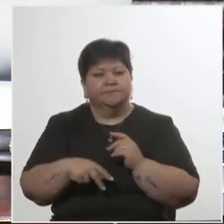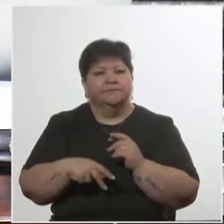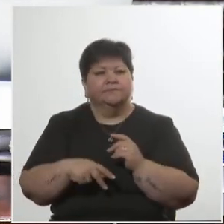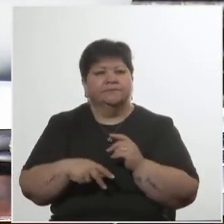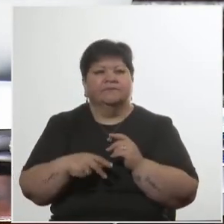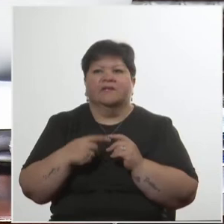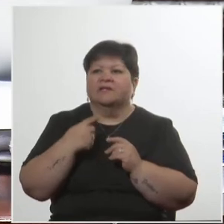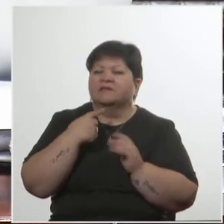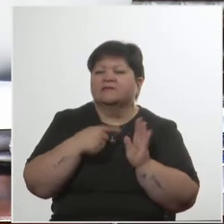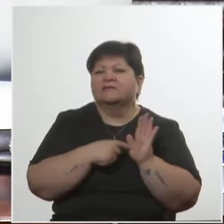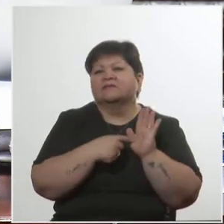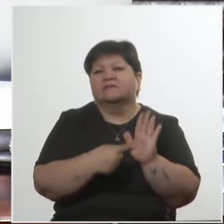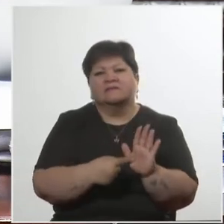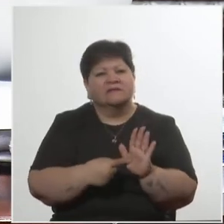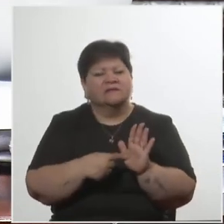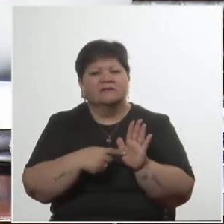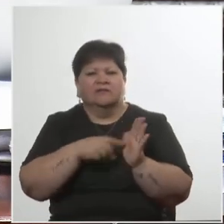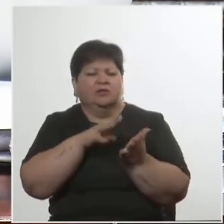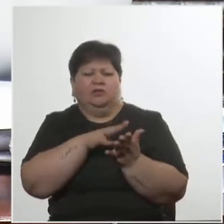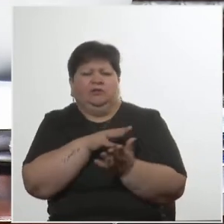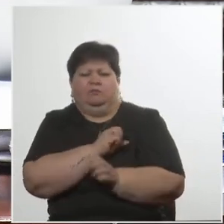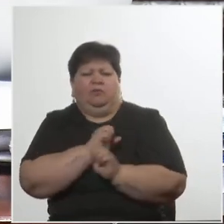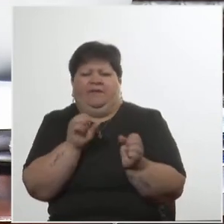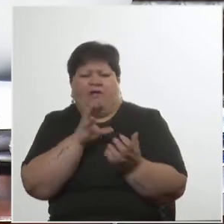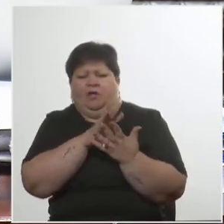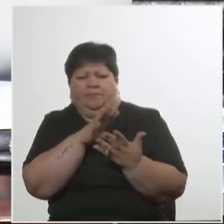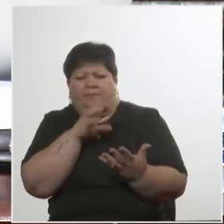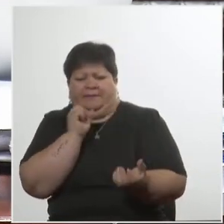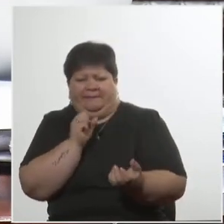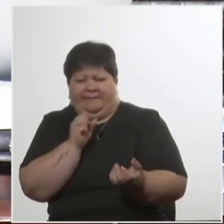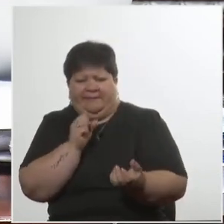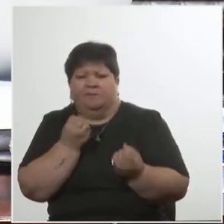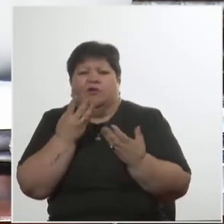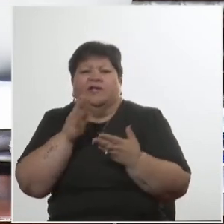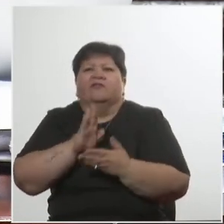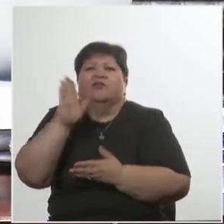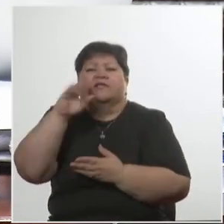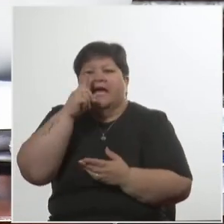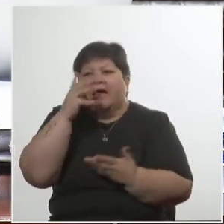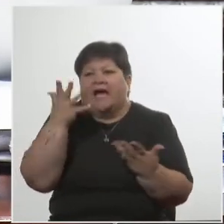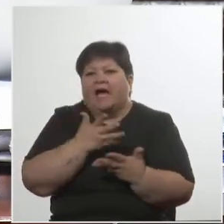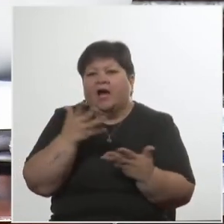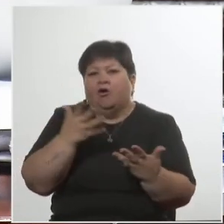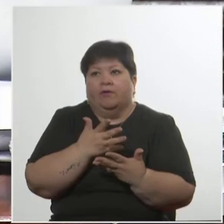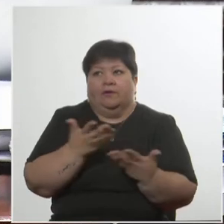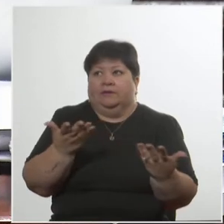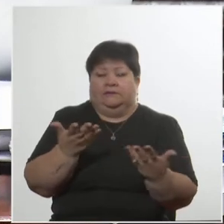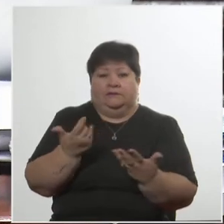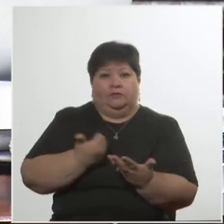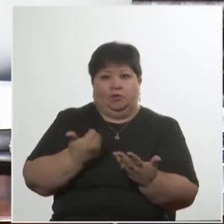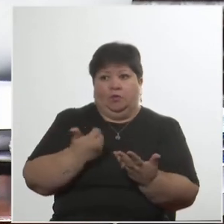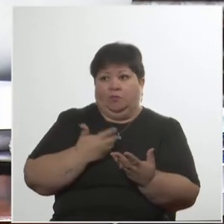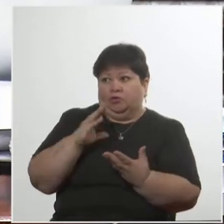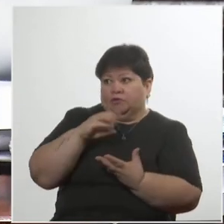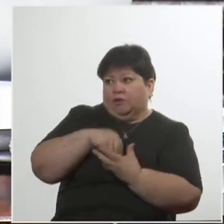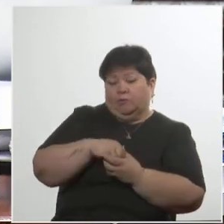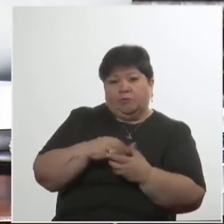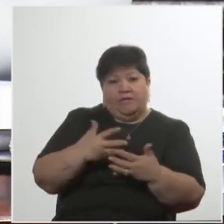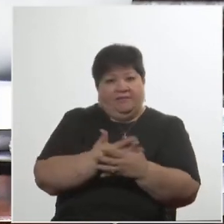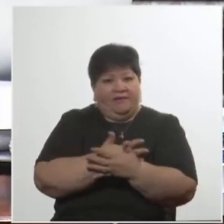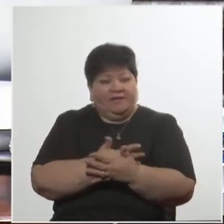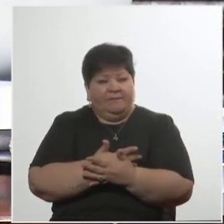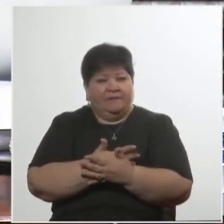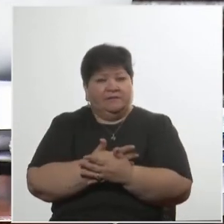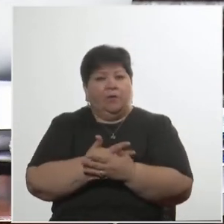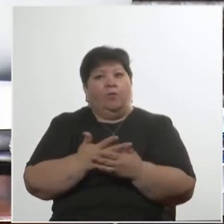es incomprensible que se pretenda votar ahora lo incomprensible para mí por lo menos es que no se haya incluido a estas víctimas cuando se